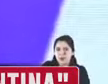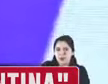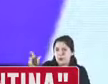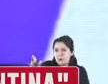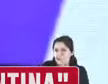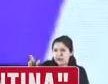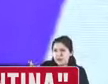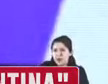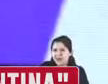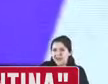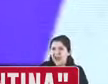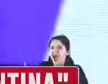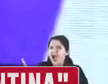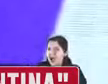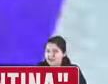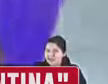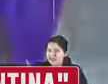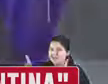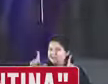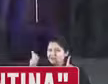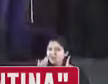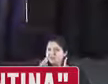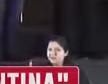son muchas veces los mismos por eso